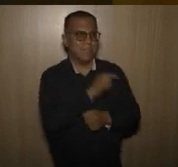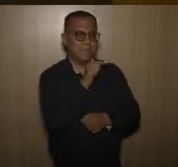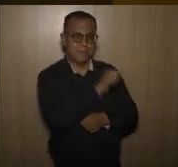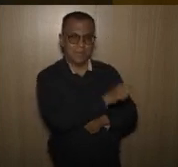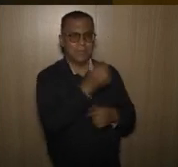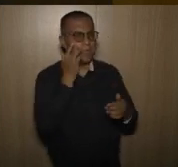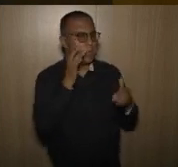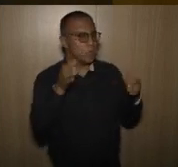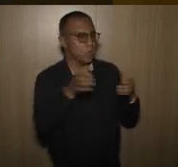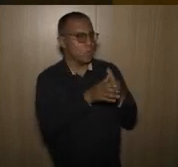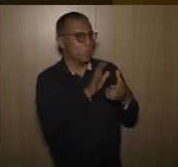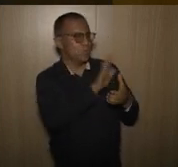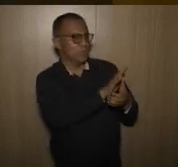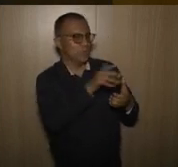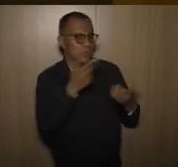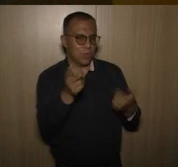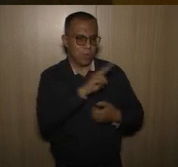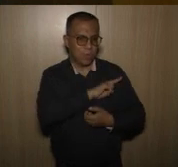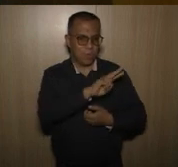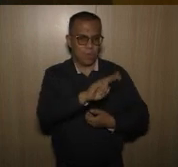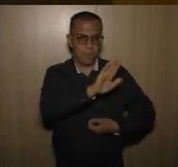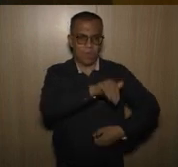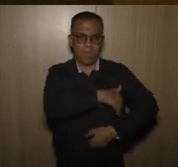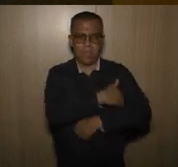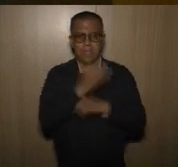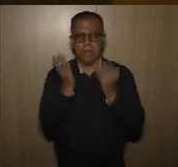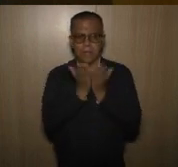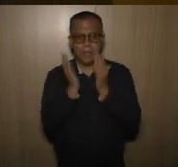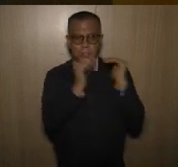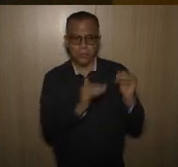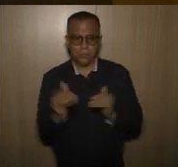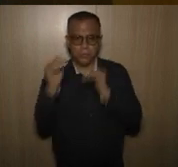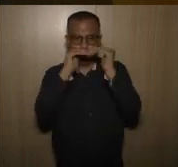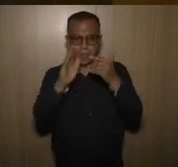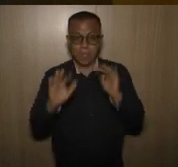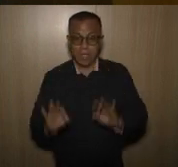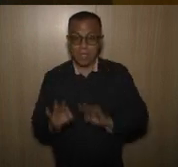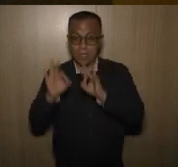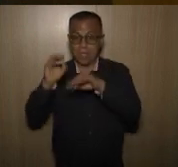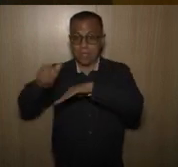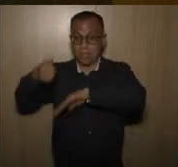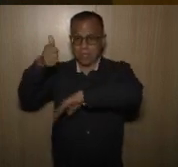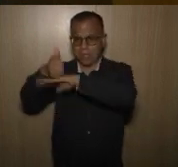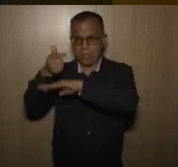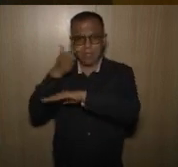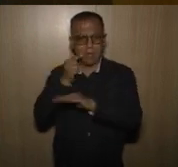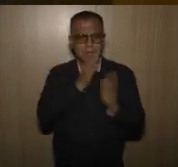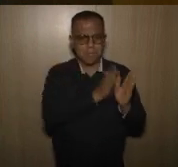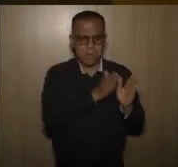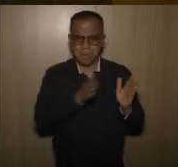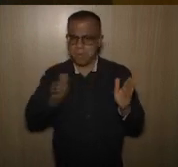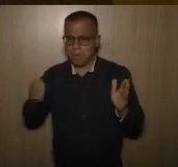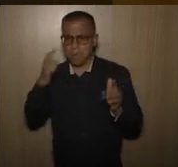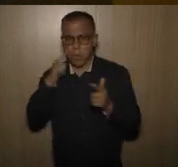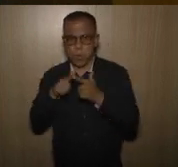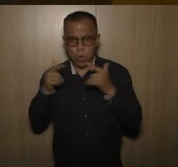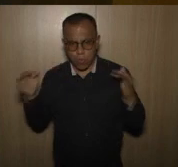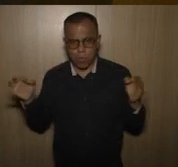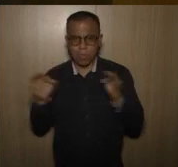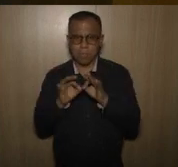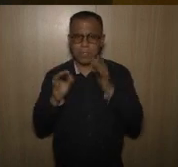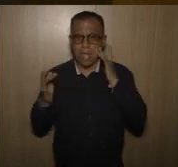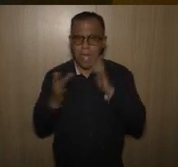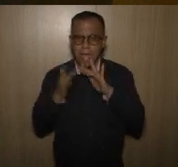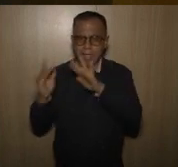el ministerio, desde el viceministerio de Educación Superior, desde la dirección de calidad, para que este nuevo SASES le llegue oportunamente a